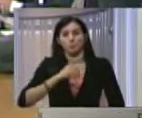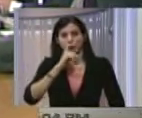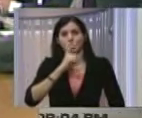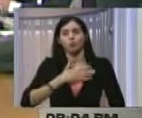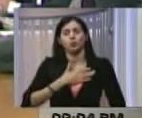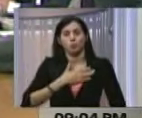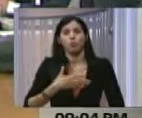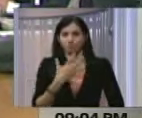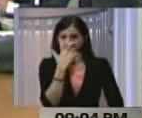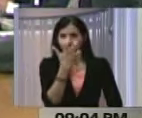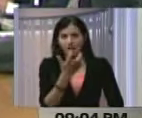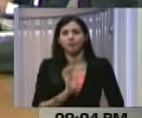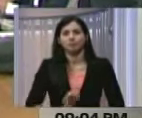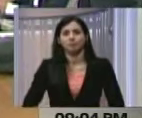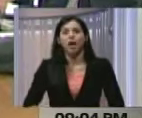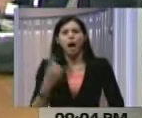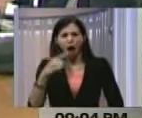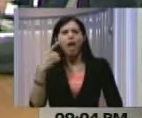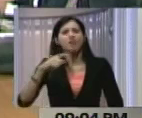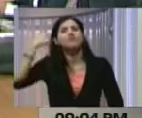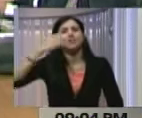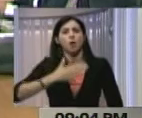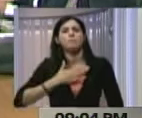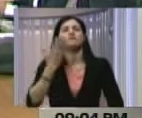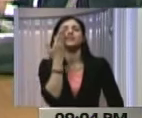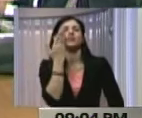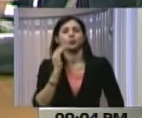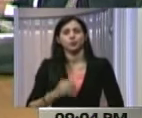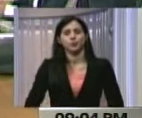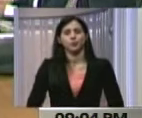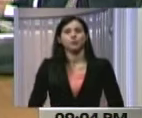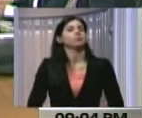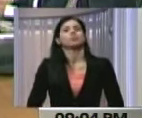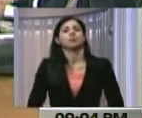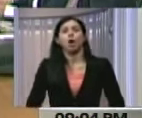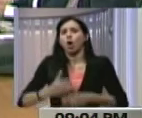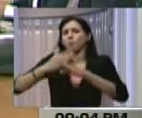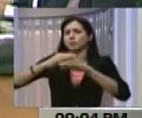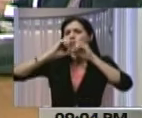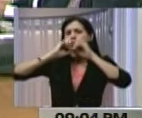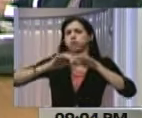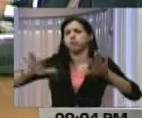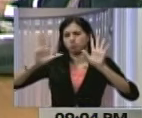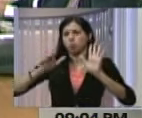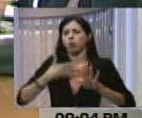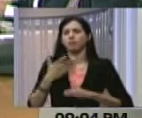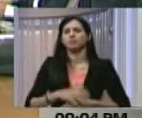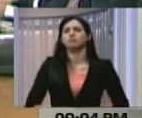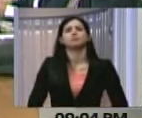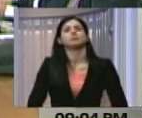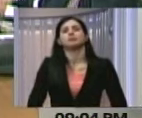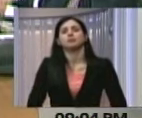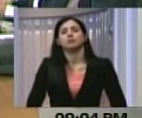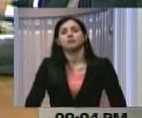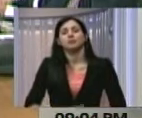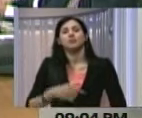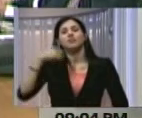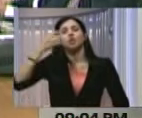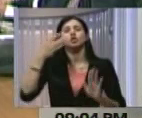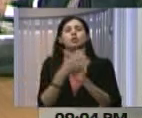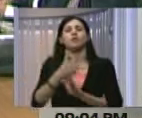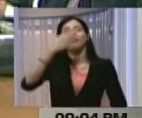Maduro. Lo pueden buscar allí y compartirlo a nivel de las redes sociales. Francisco de